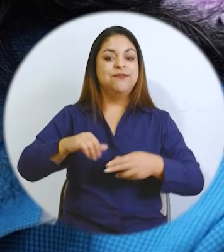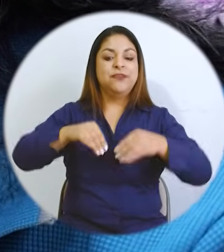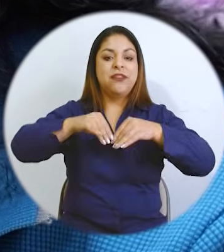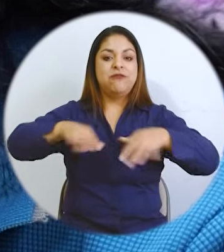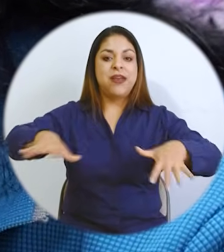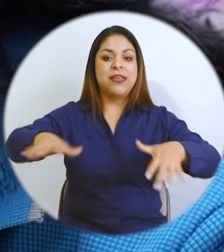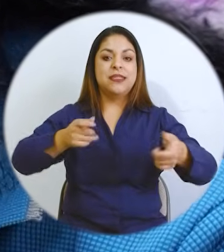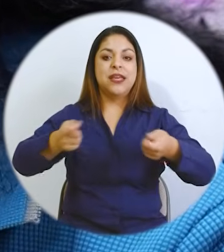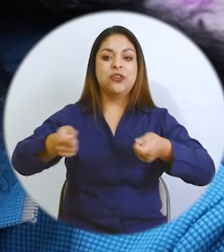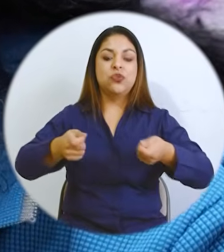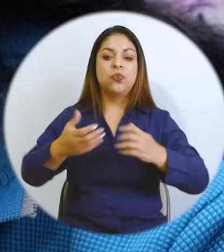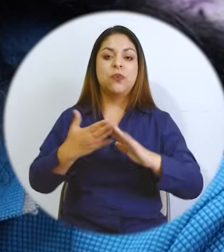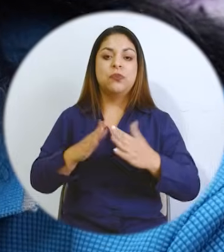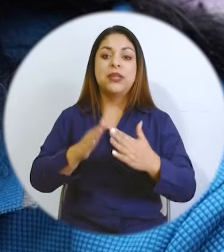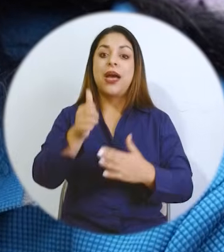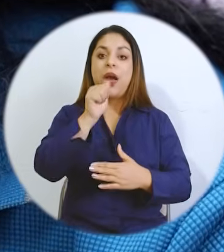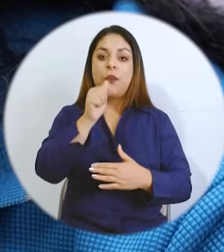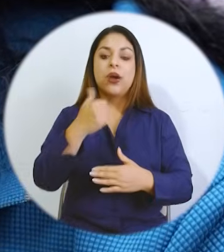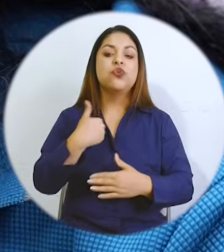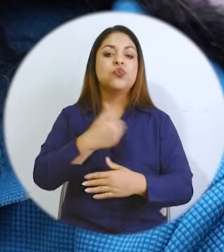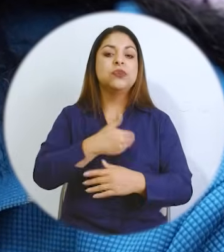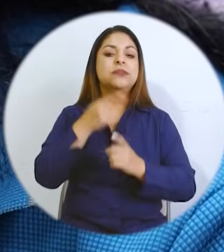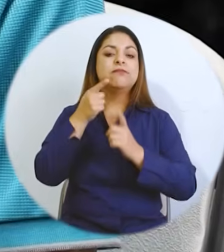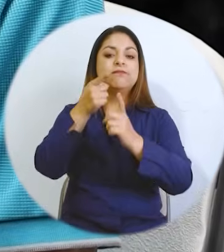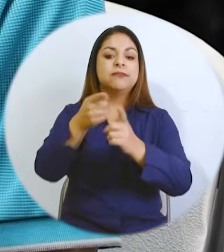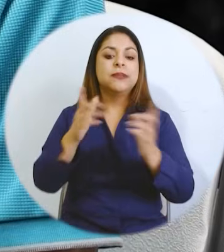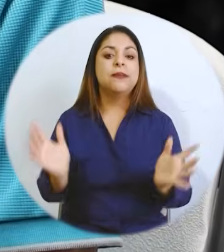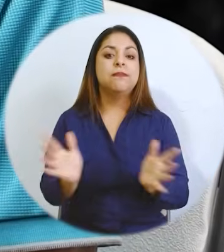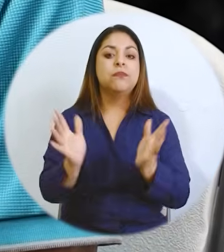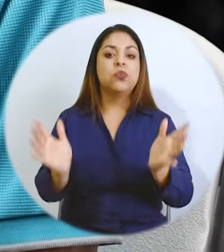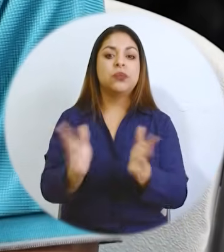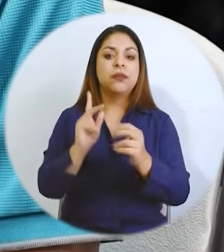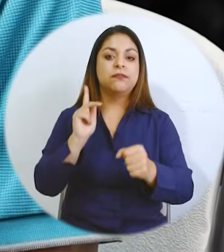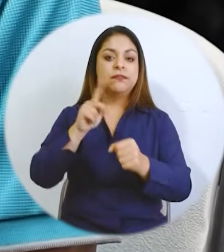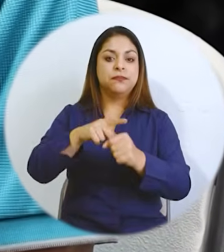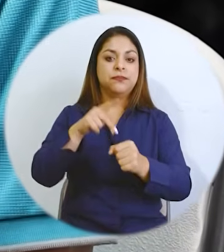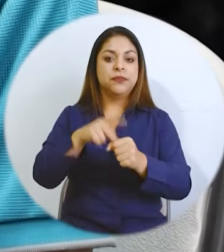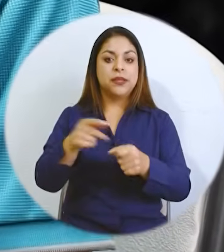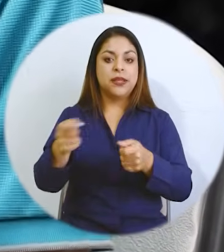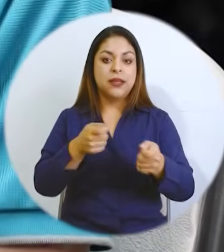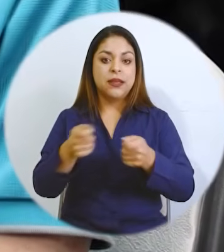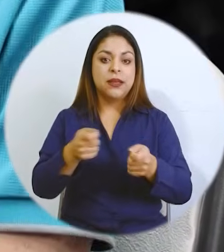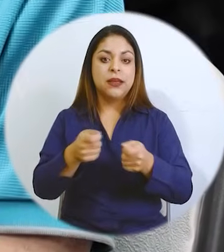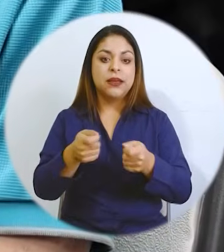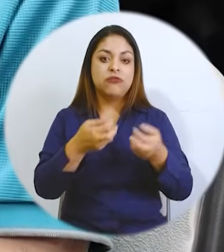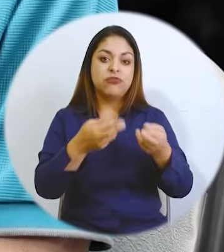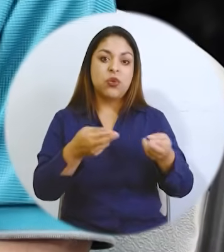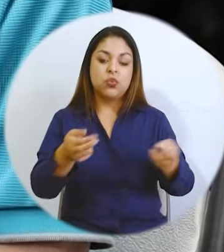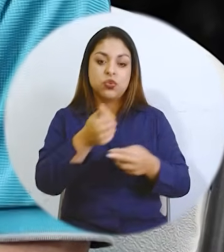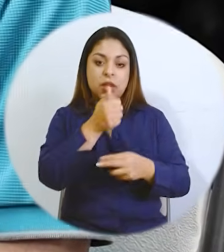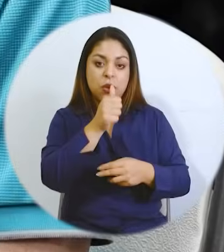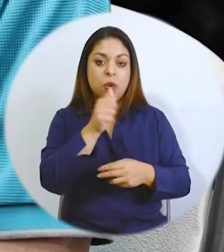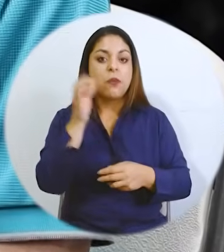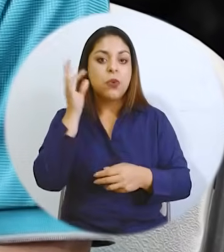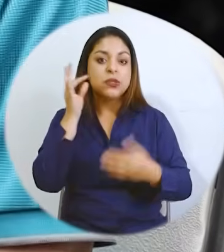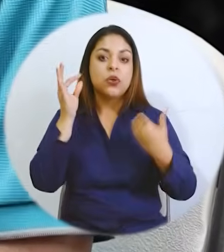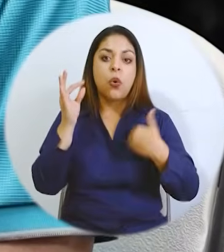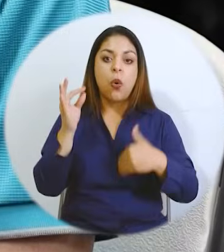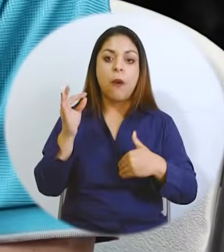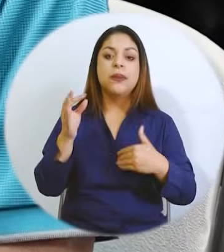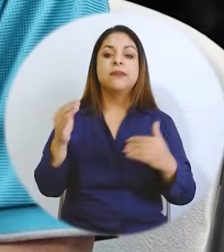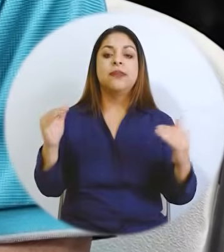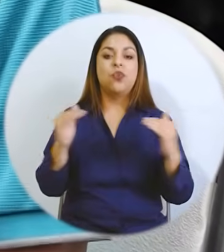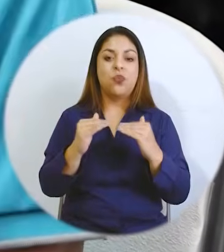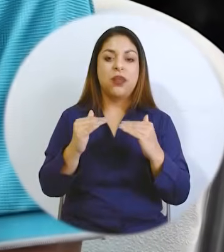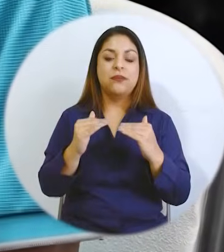nos llamamos Red de Gestoras Comunitarias del Agua. Nuestra misión es impulsar la participación en la gestión del recurso hídrico de las mujeres y los